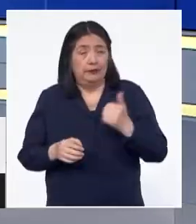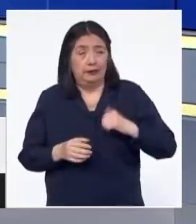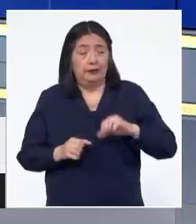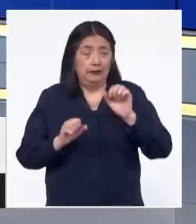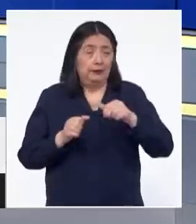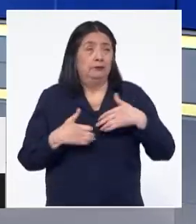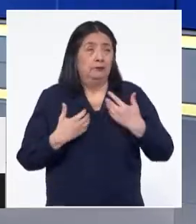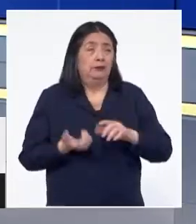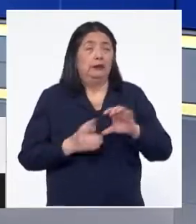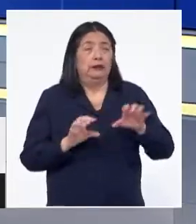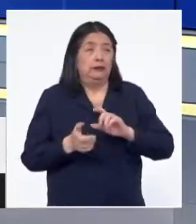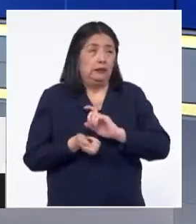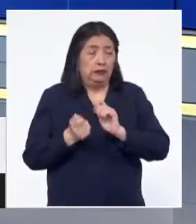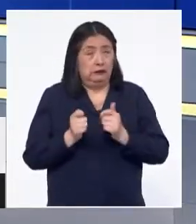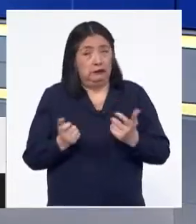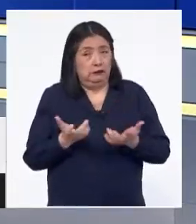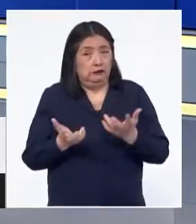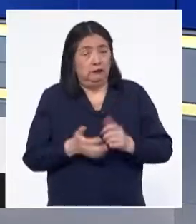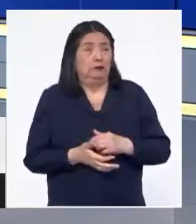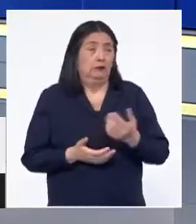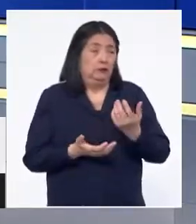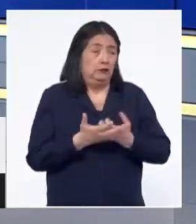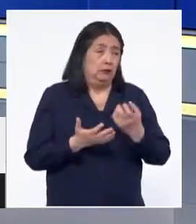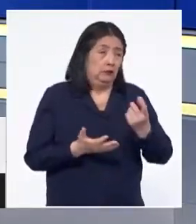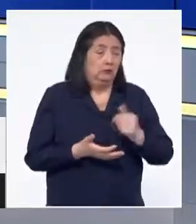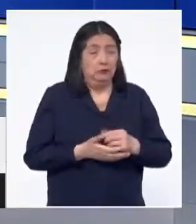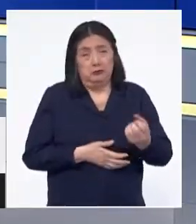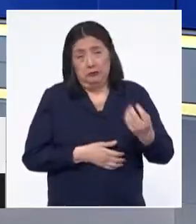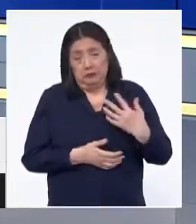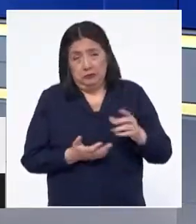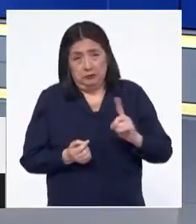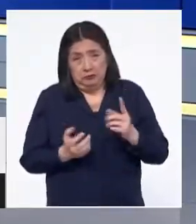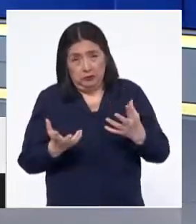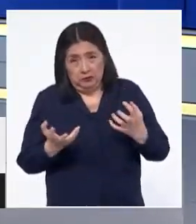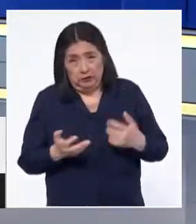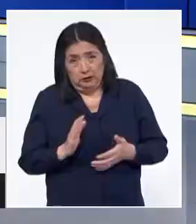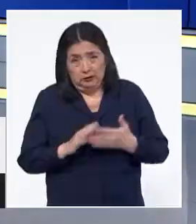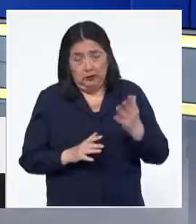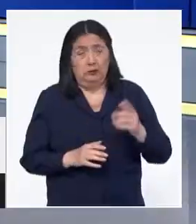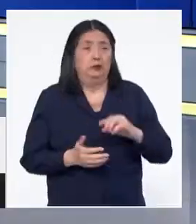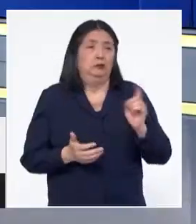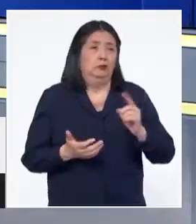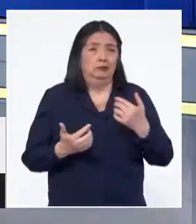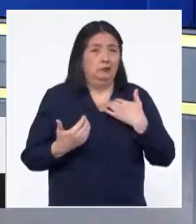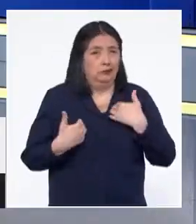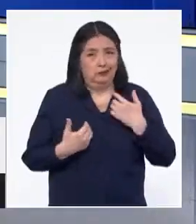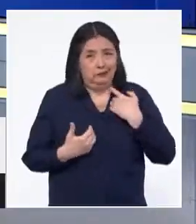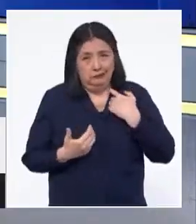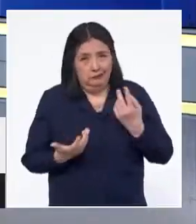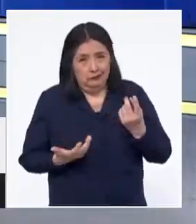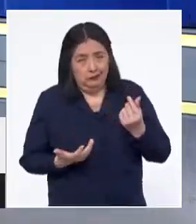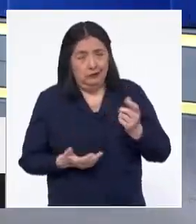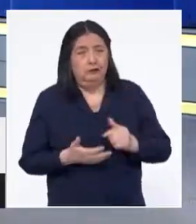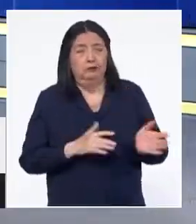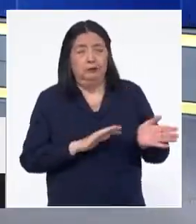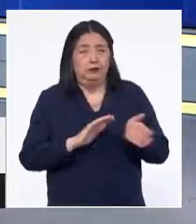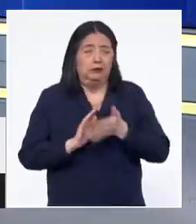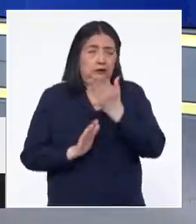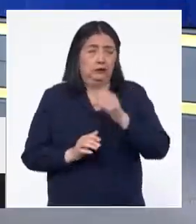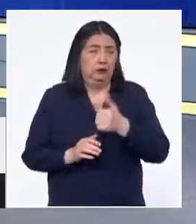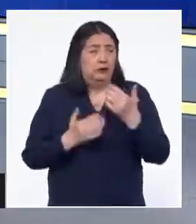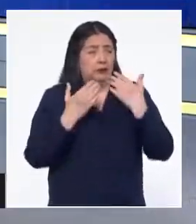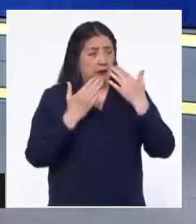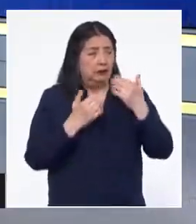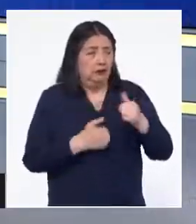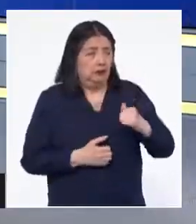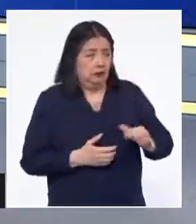se pueda hacer algo económicamente, porque muchos no es que, como él dijo, no es que no se quieran ir, sino que no tienen los medios para trasladarse. Muchísimas gracias